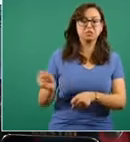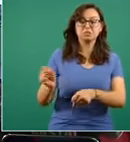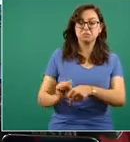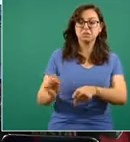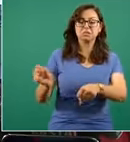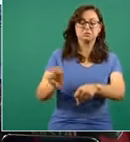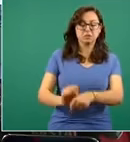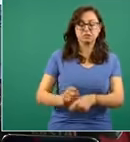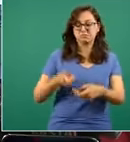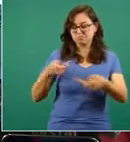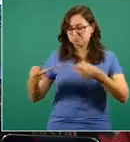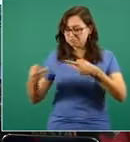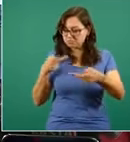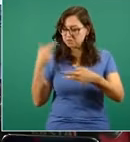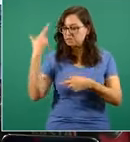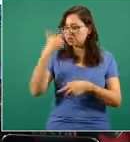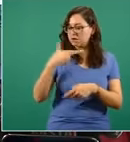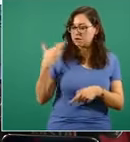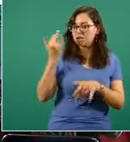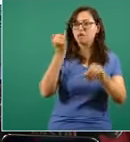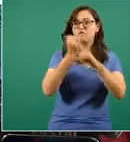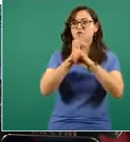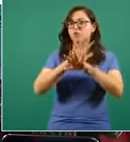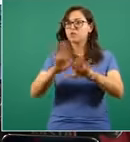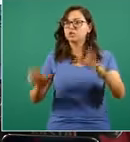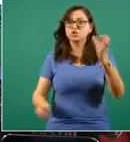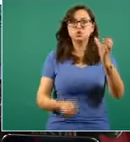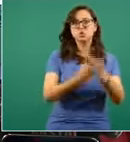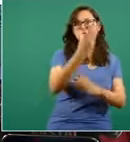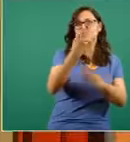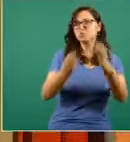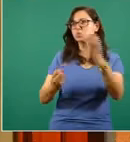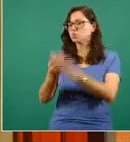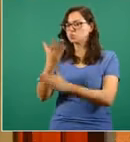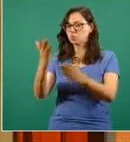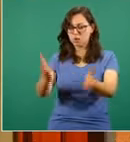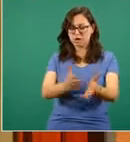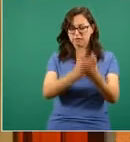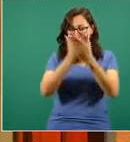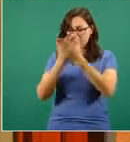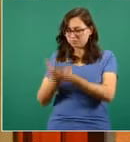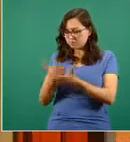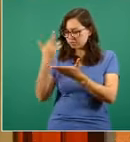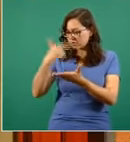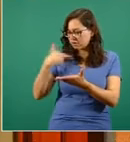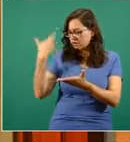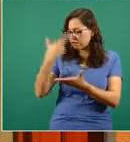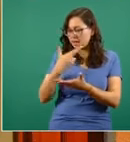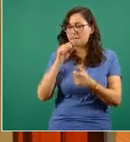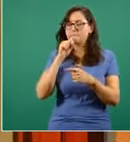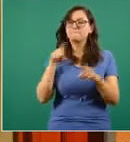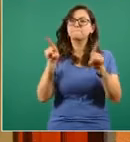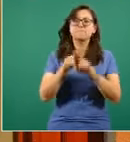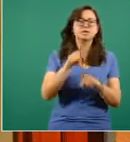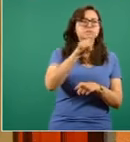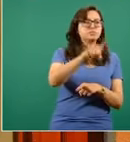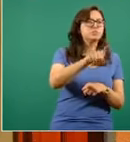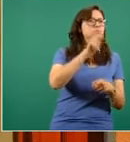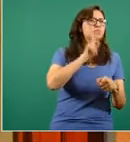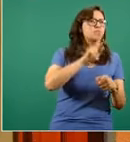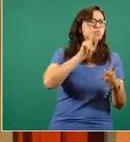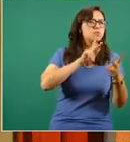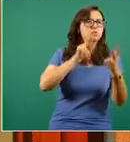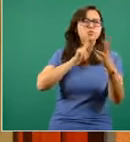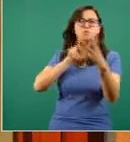revisando la nueva bibliografía, los resultados de los ensayos más recientes, las experiencias que están teniendo en